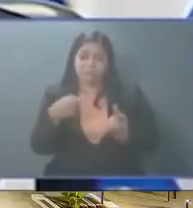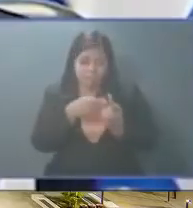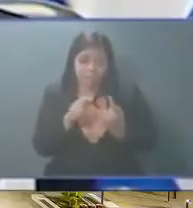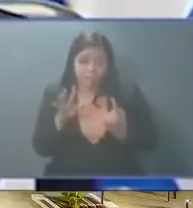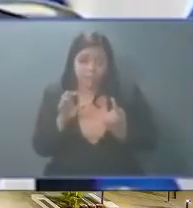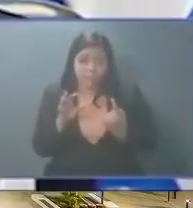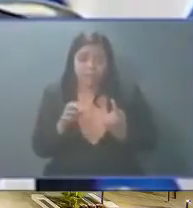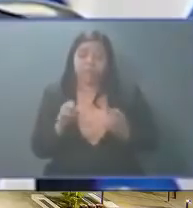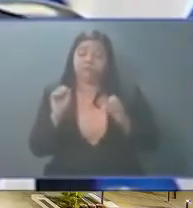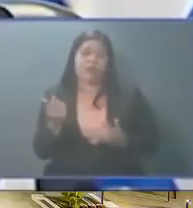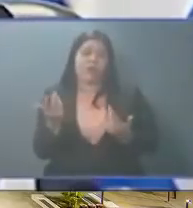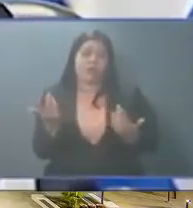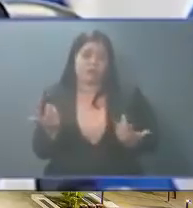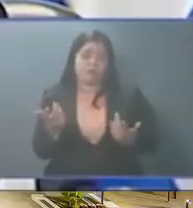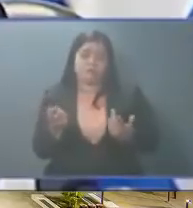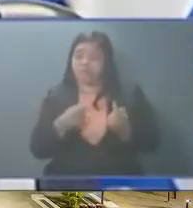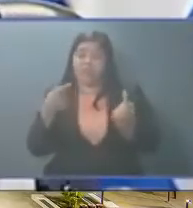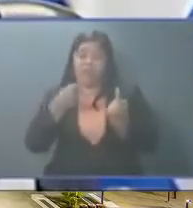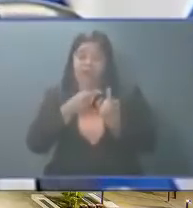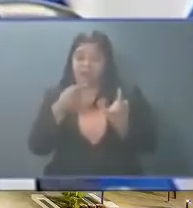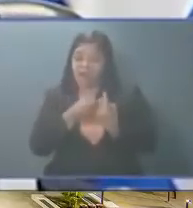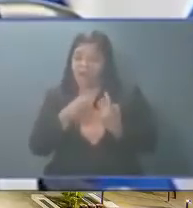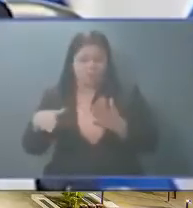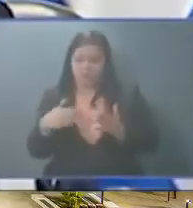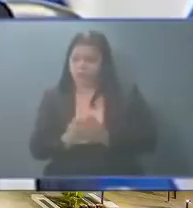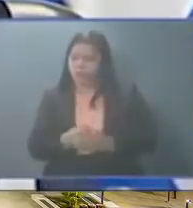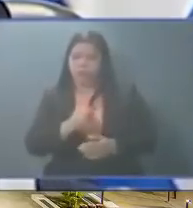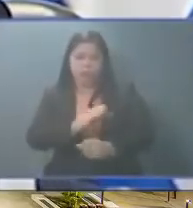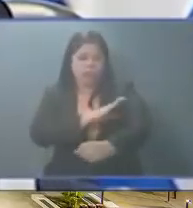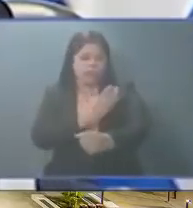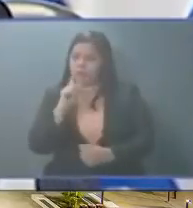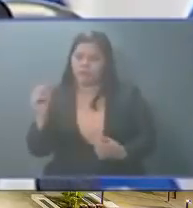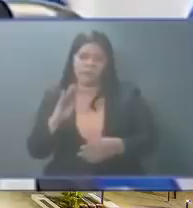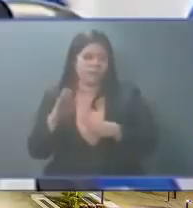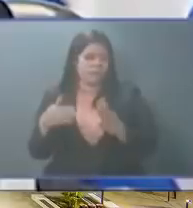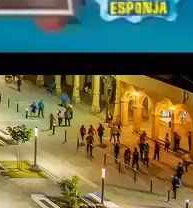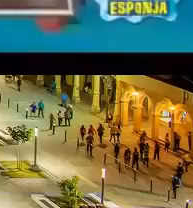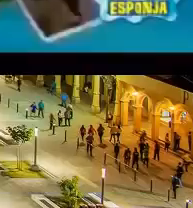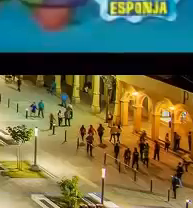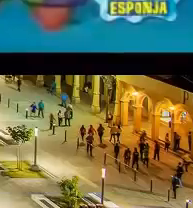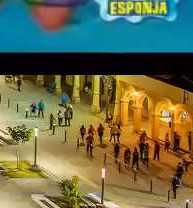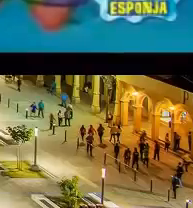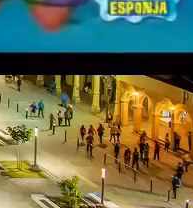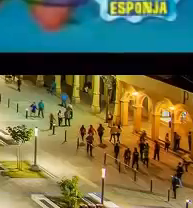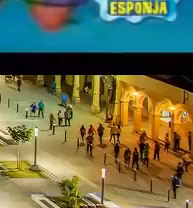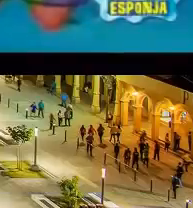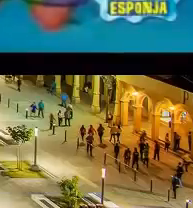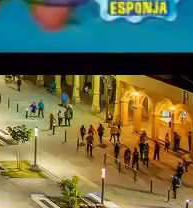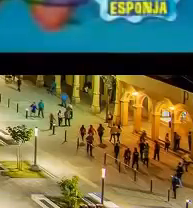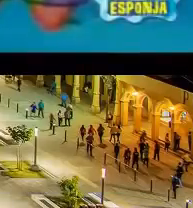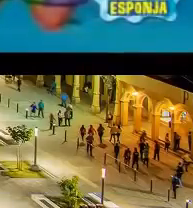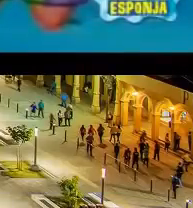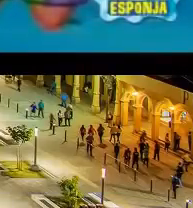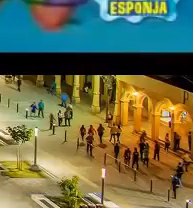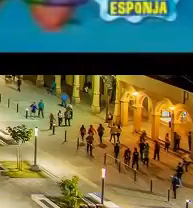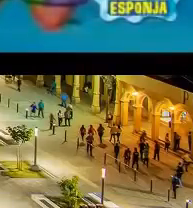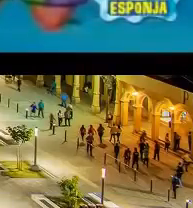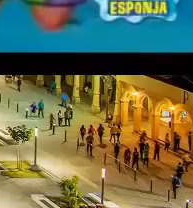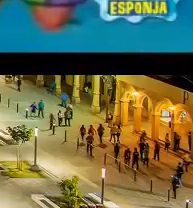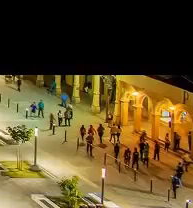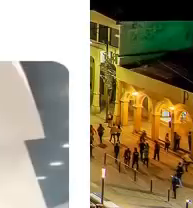roba puedes matar a buques y todo el poder y todo el dinero sin control eso es lo más